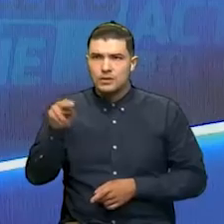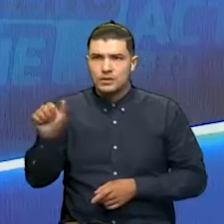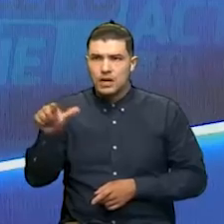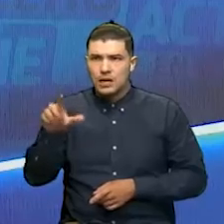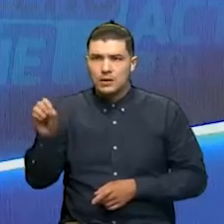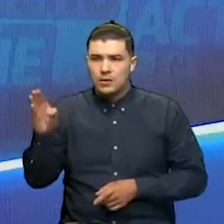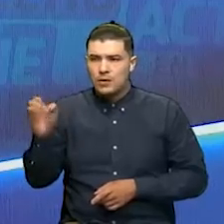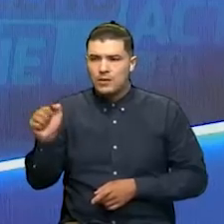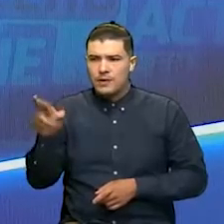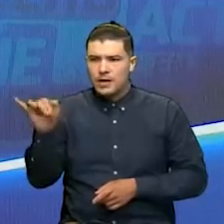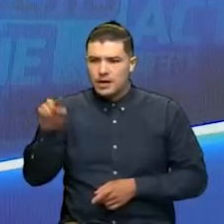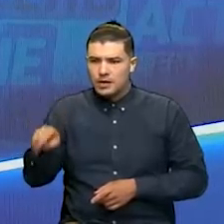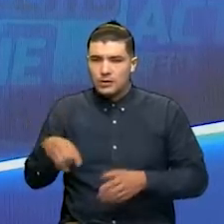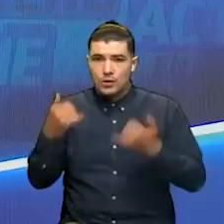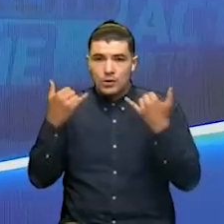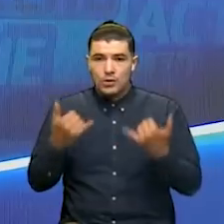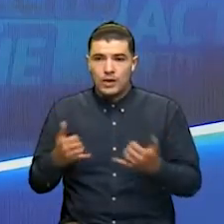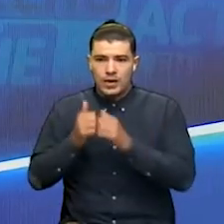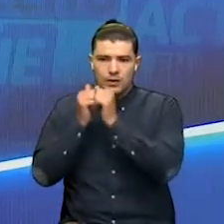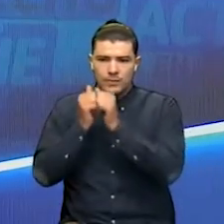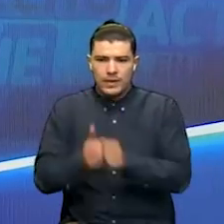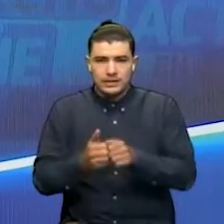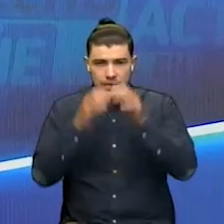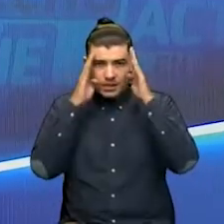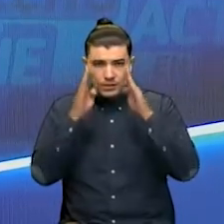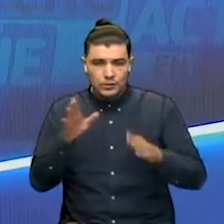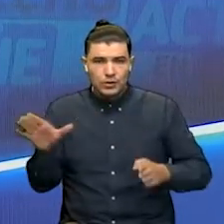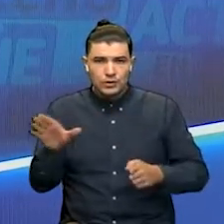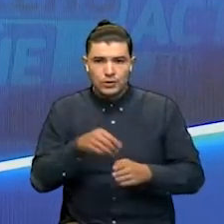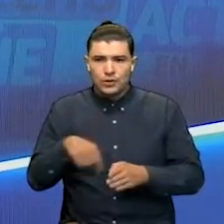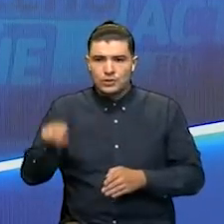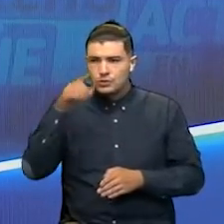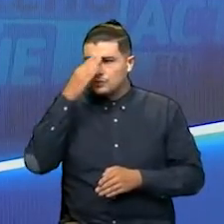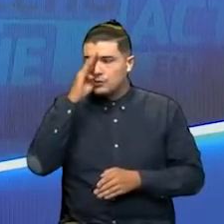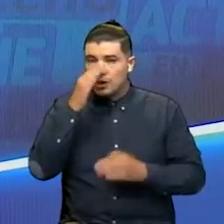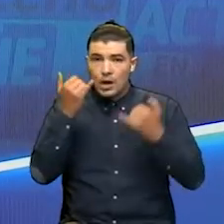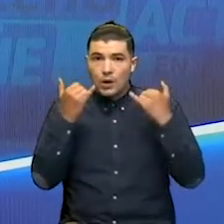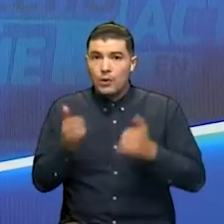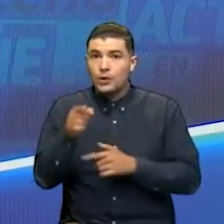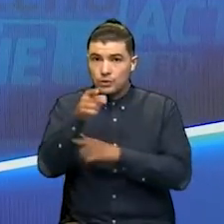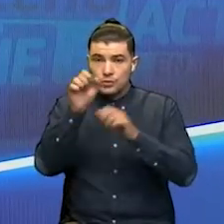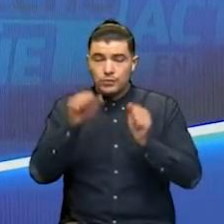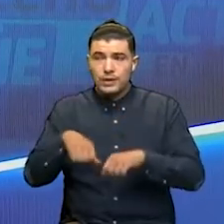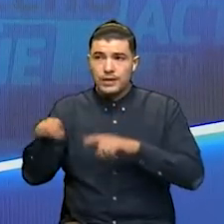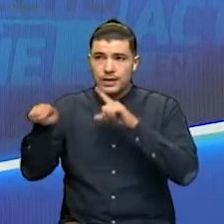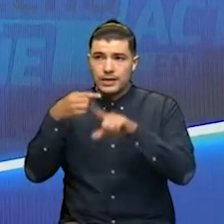hoy para atender todas sus inquietudes. Entonces, a partir de este momento, no se les olvide,